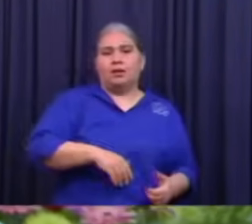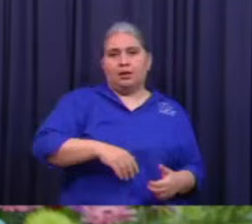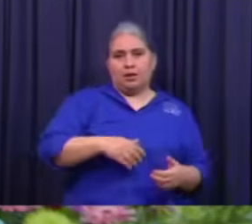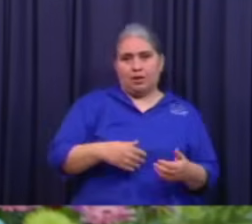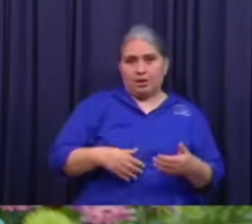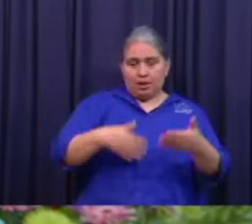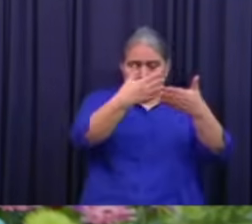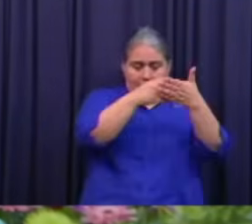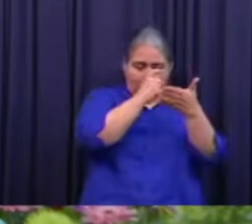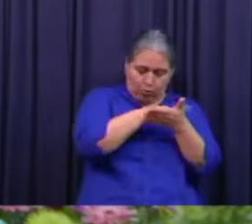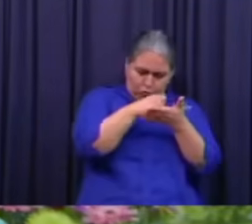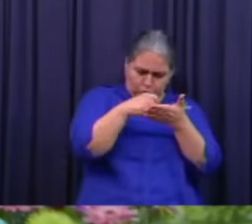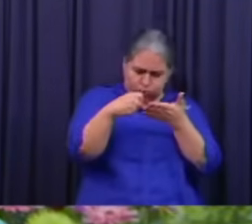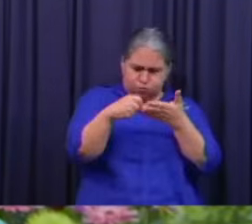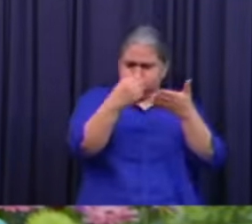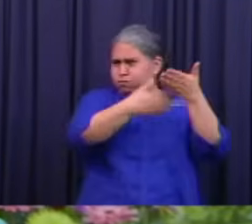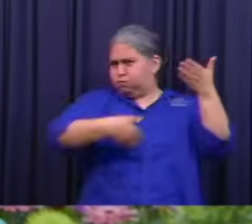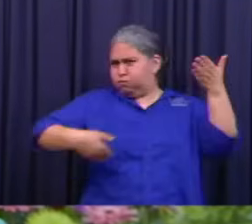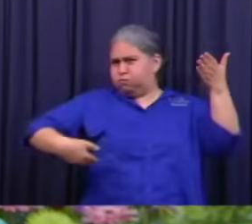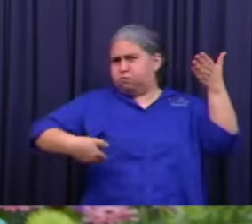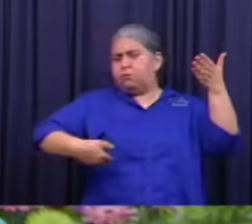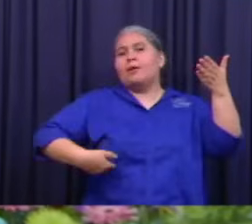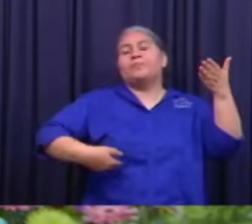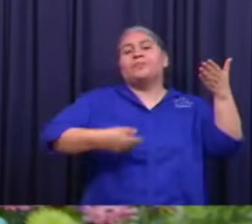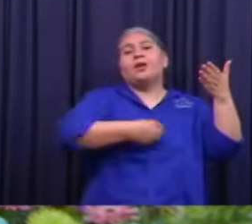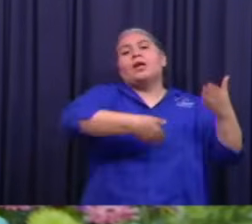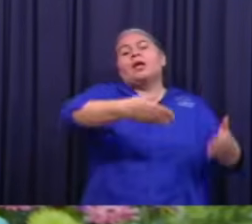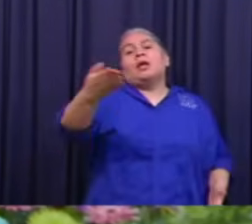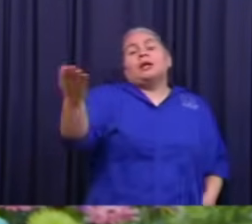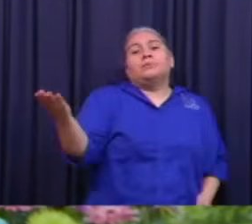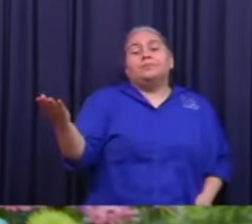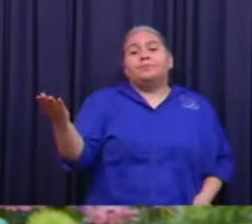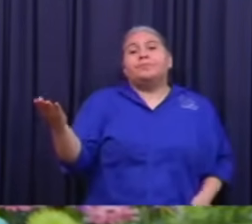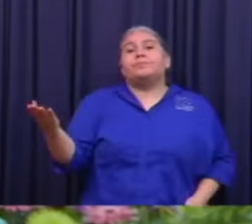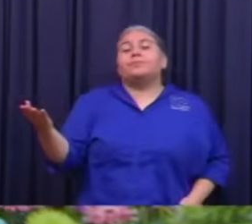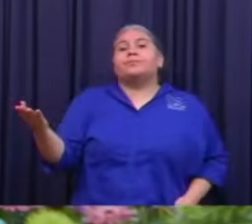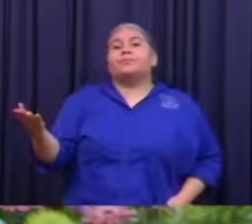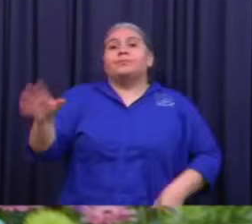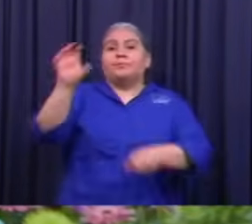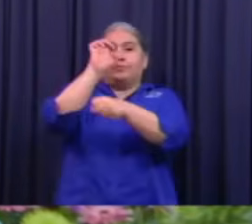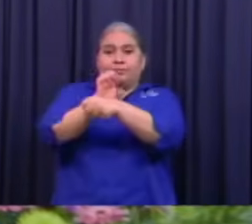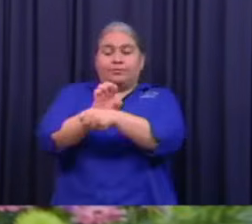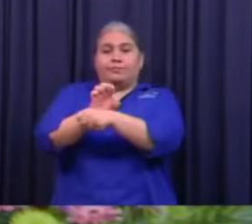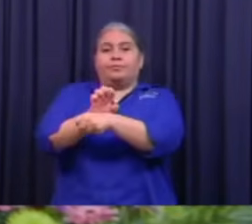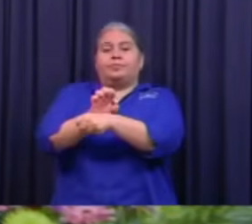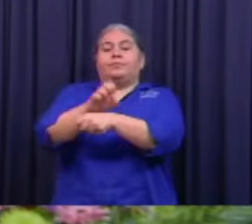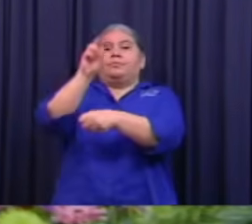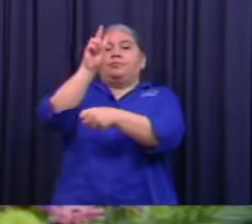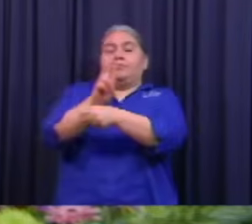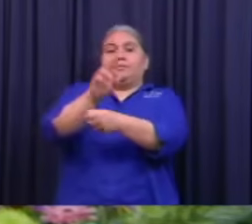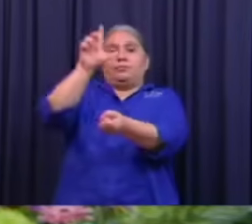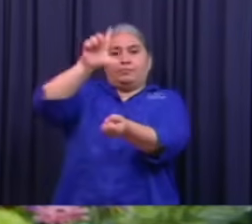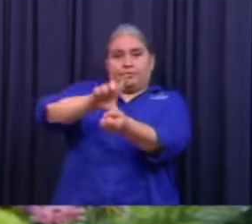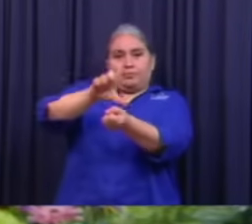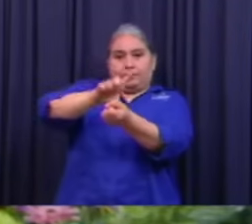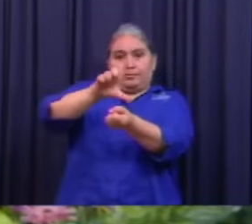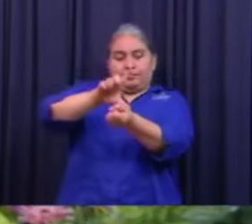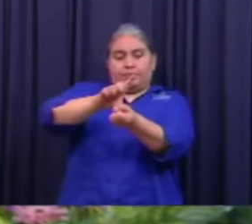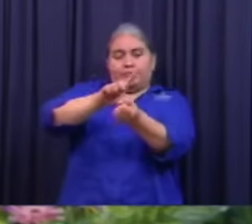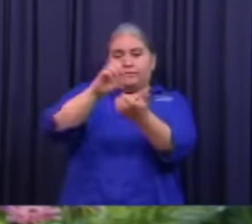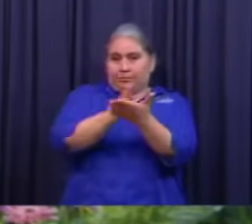nosotros conocemos en primer lugar como la epístola de Lucas perdón el evangelio de Lucas y también el libro de los hechos